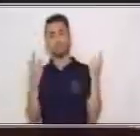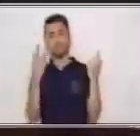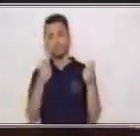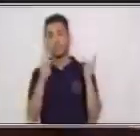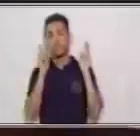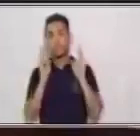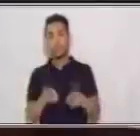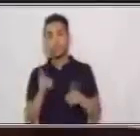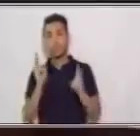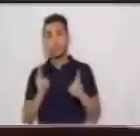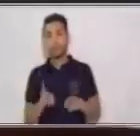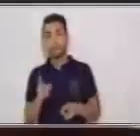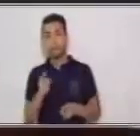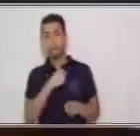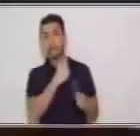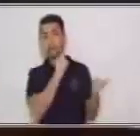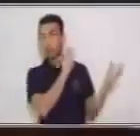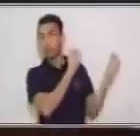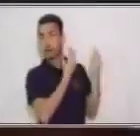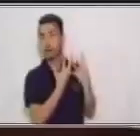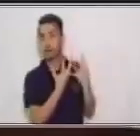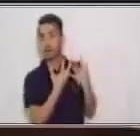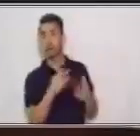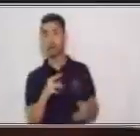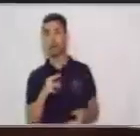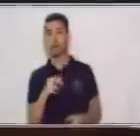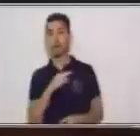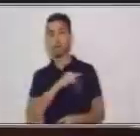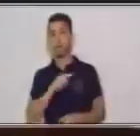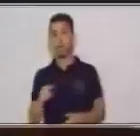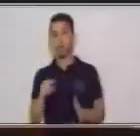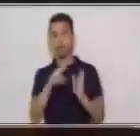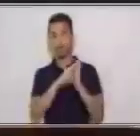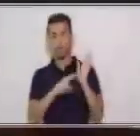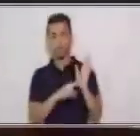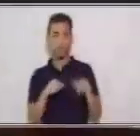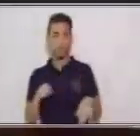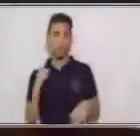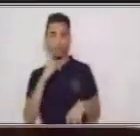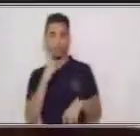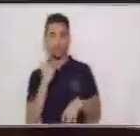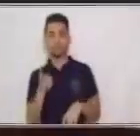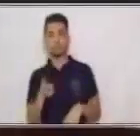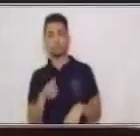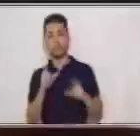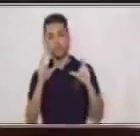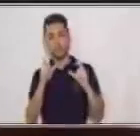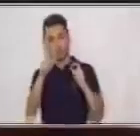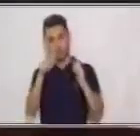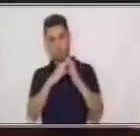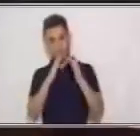atendiendo siempre a las recomendaciones de nuestras autoridades. Por favor, quédate en casa,